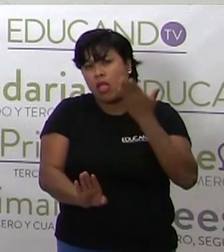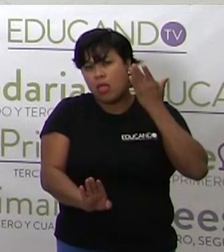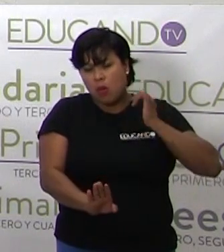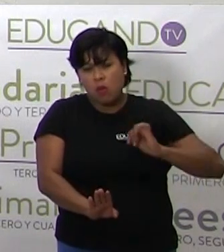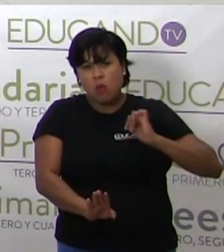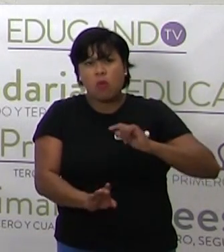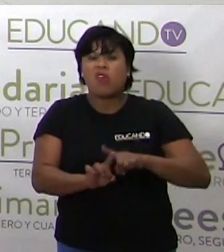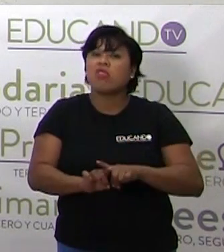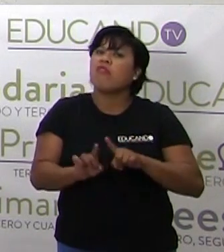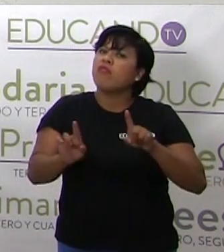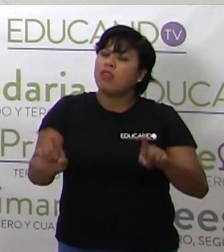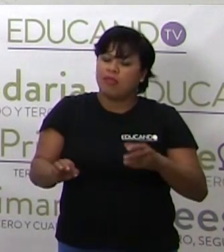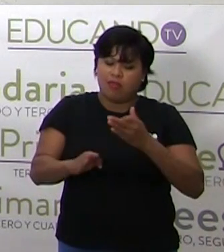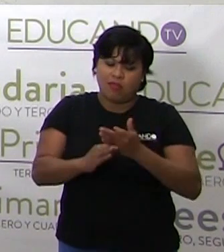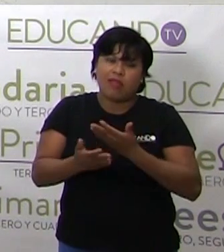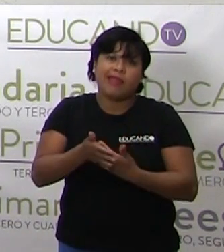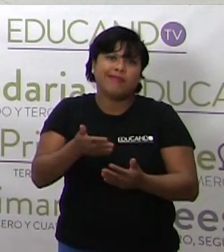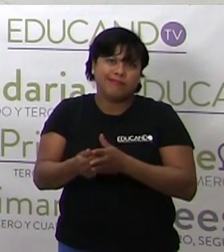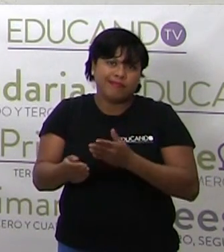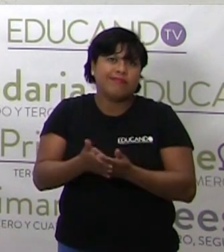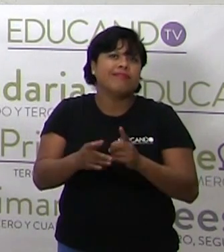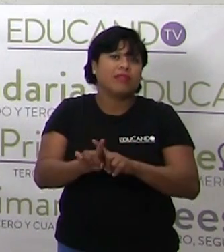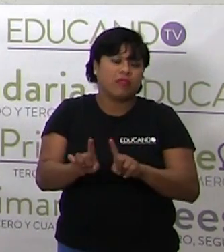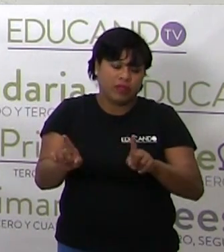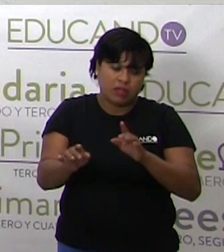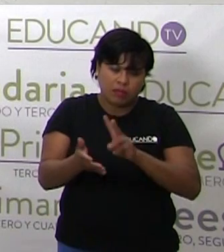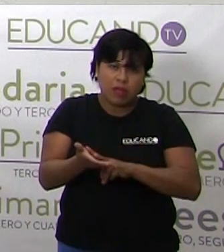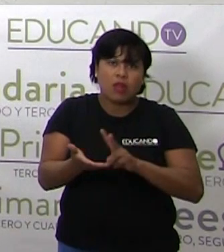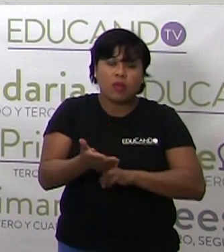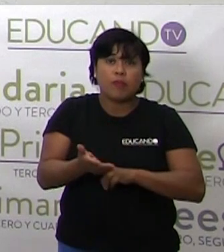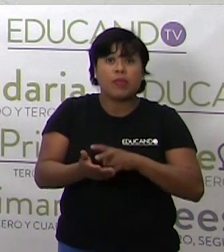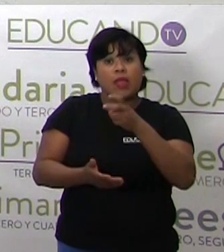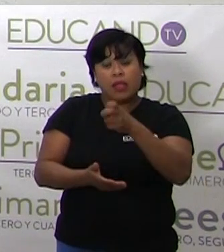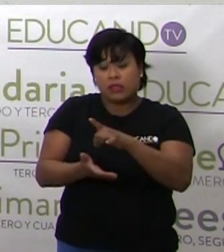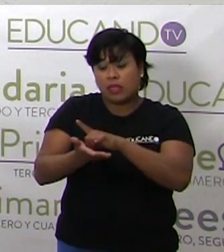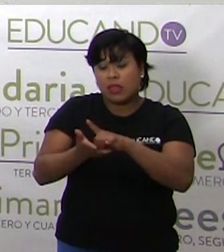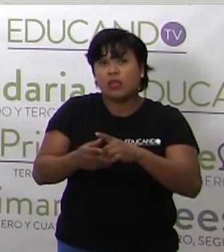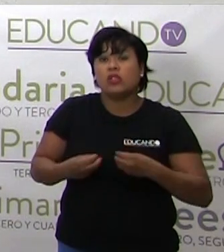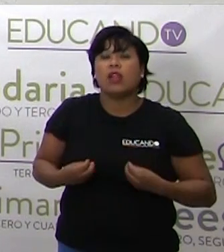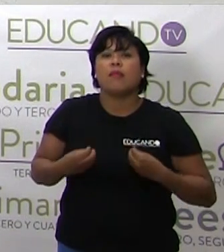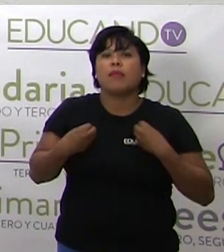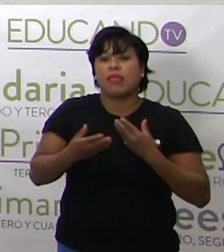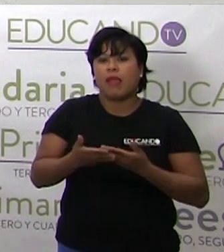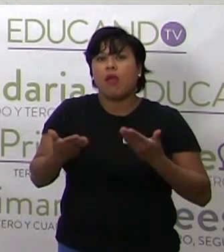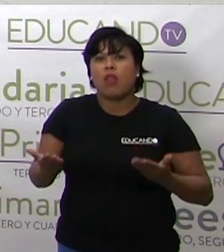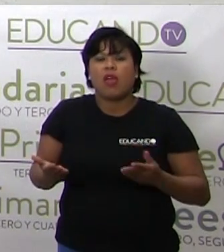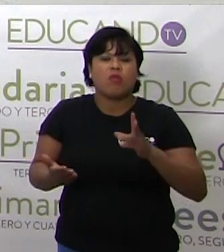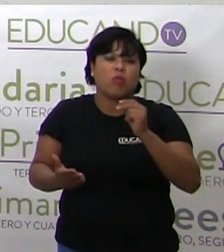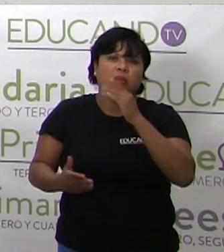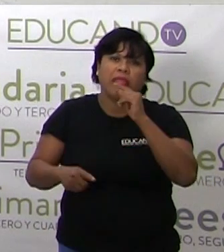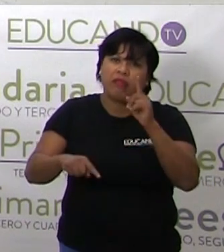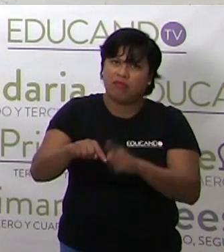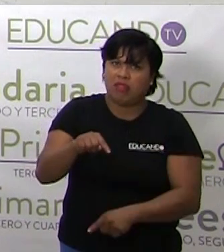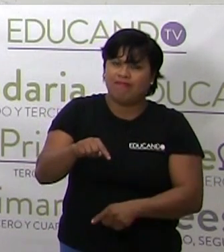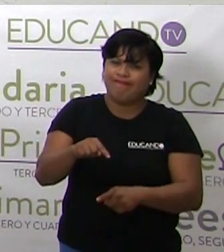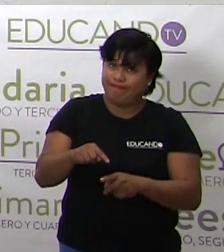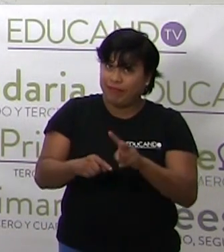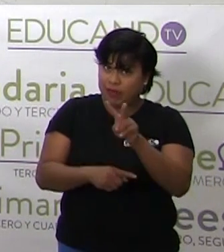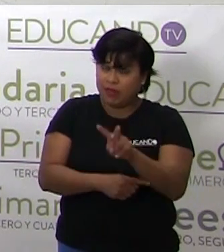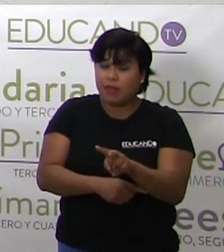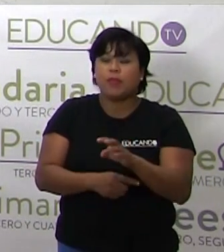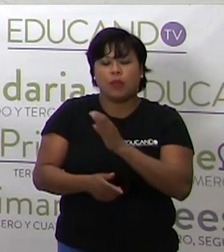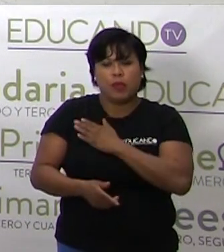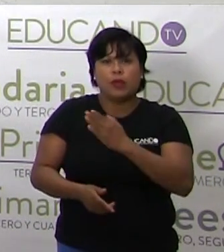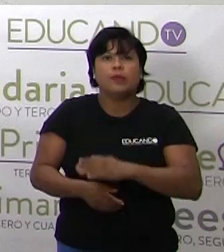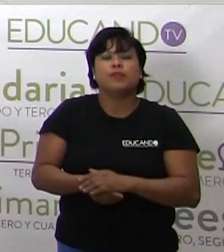eran muy diferentes a los valores que tenemos ahora. El derecho a la vida ahora, pues nadie te lo puede quitar, ¿verdad?